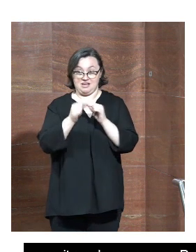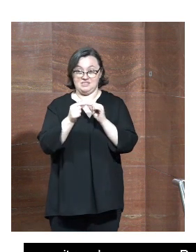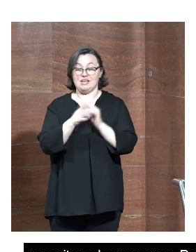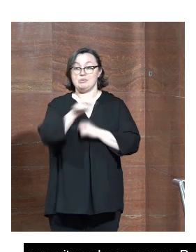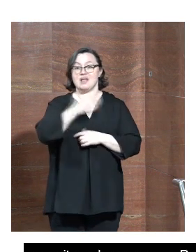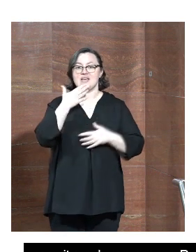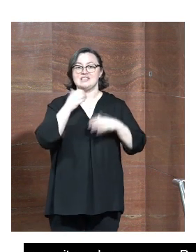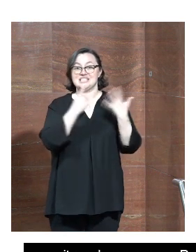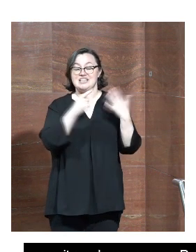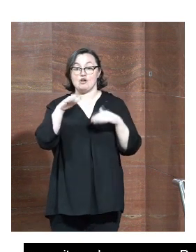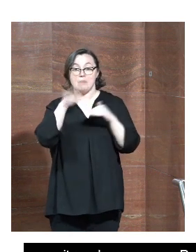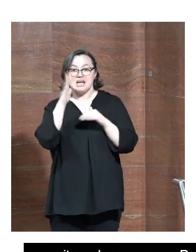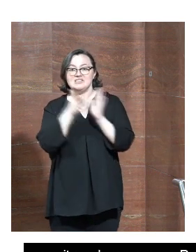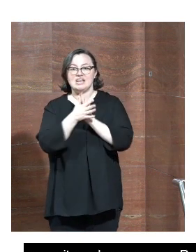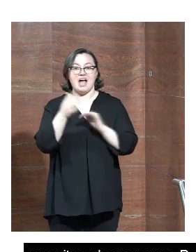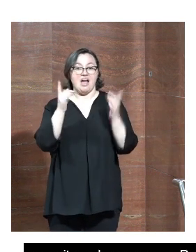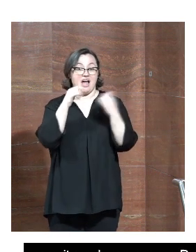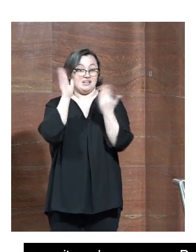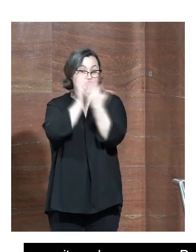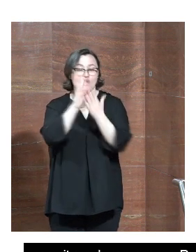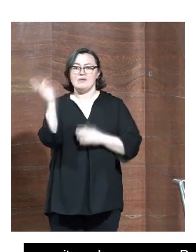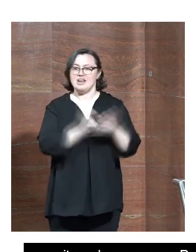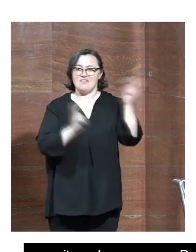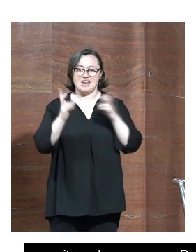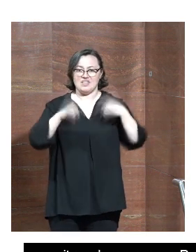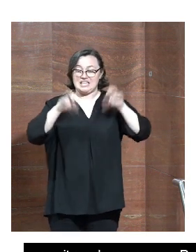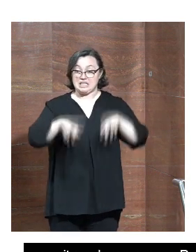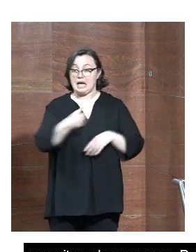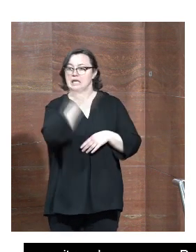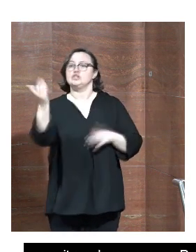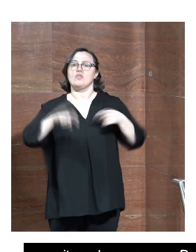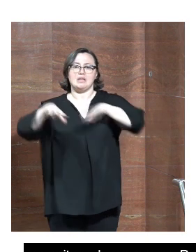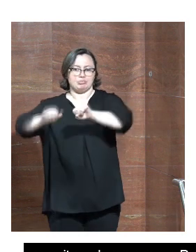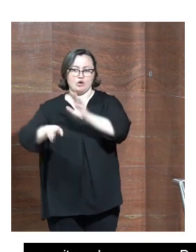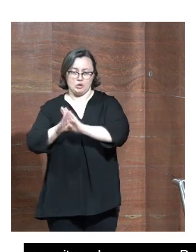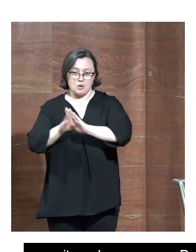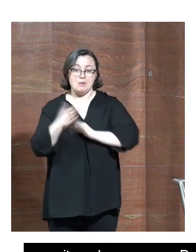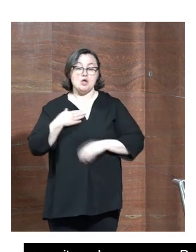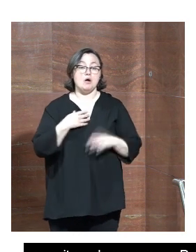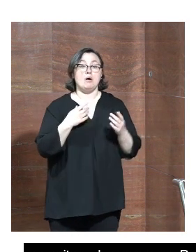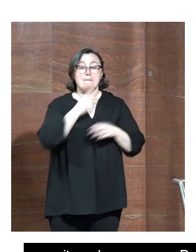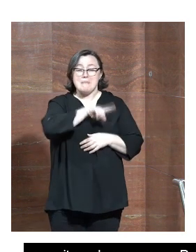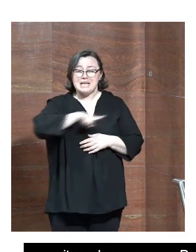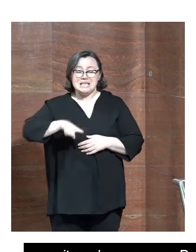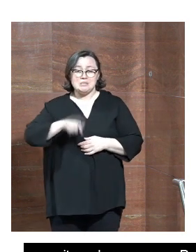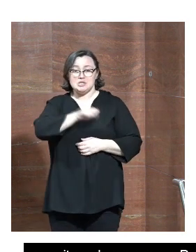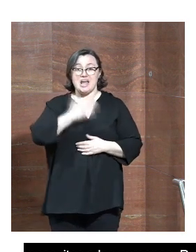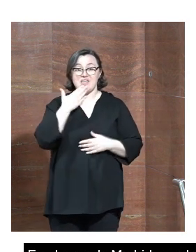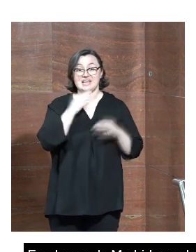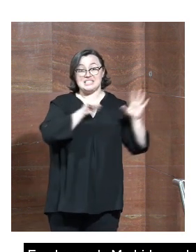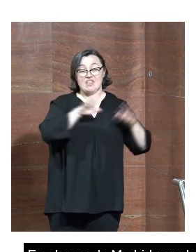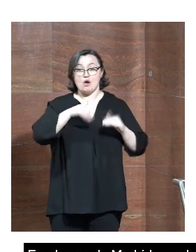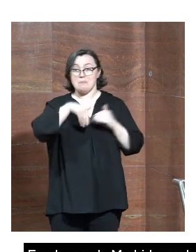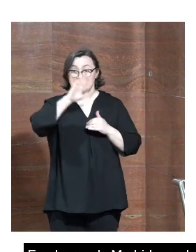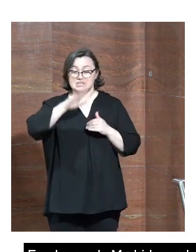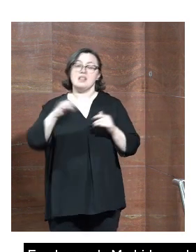mayores de 65 años, pues hemos pasado a atenderles sin cita previa. Mientras que todo el mundo tenía que ver con cita previa, pues hemos atendido en unos meses a los mayores de 65 años